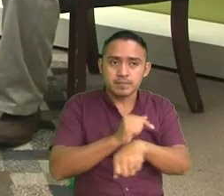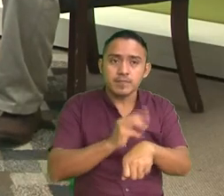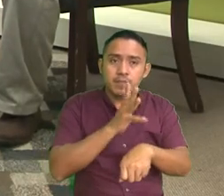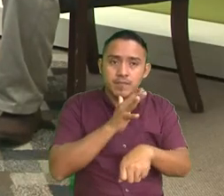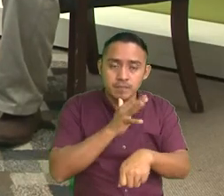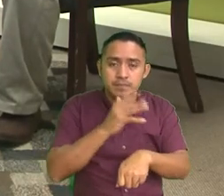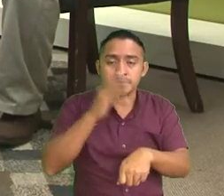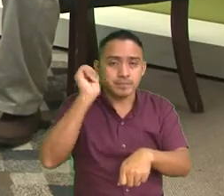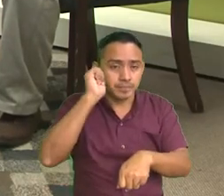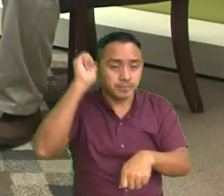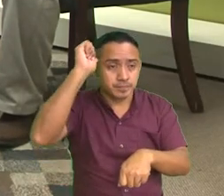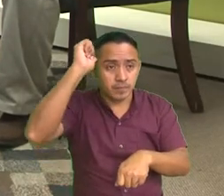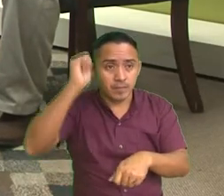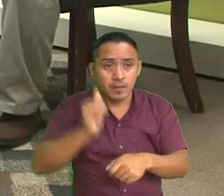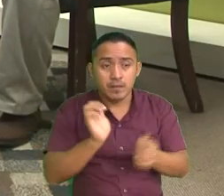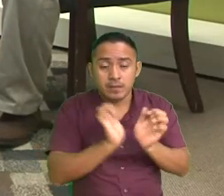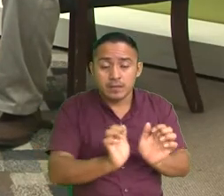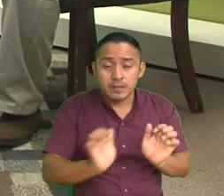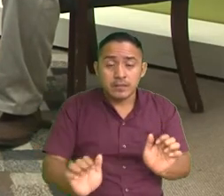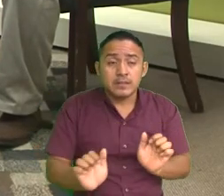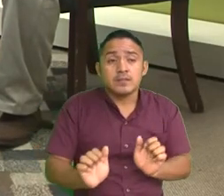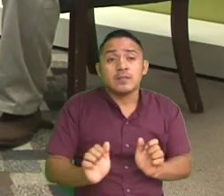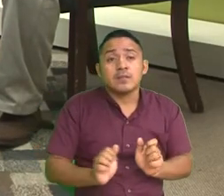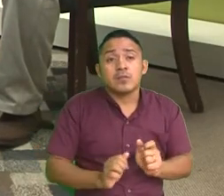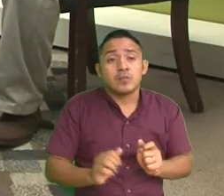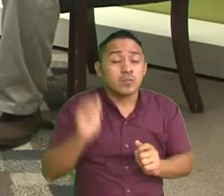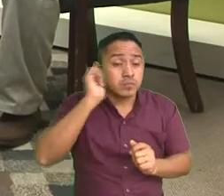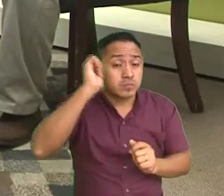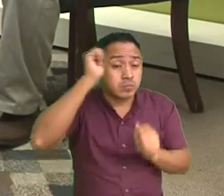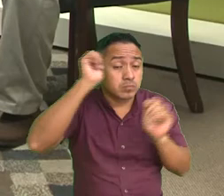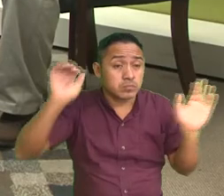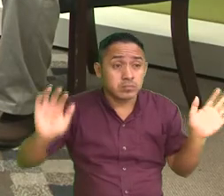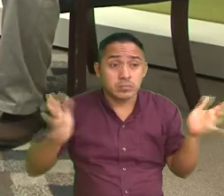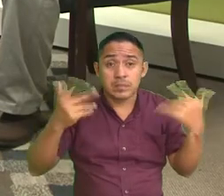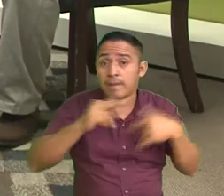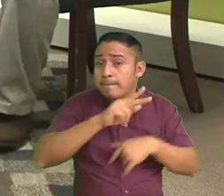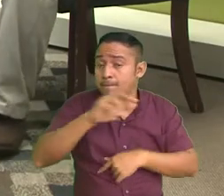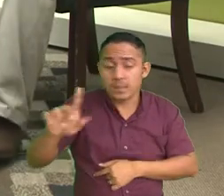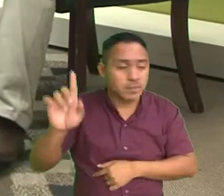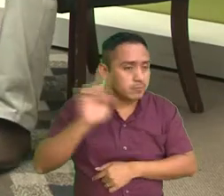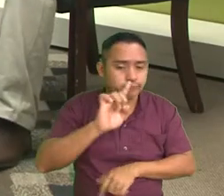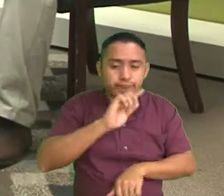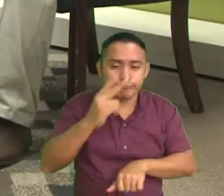adulto, en niños, en adultos mayores, no es lo mismo, las